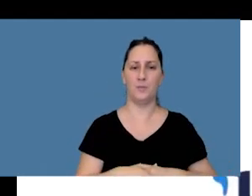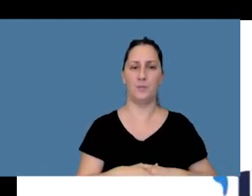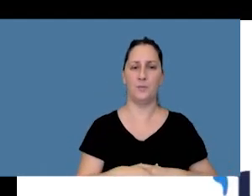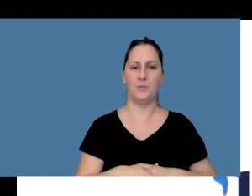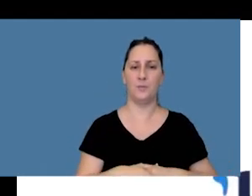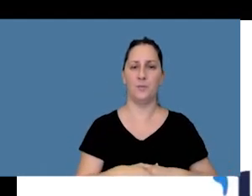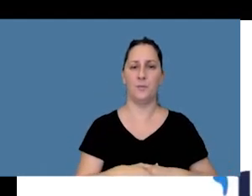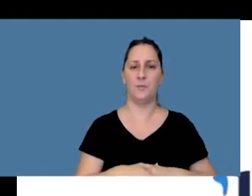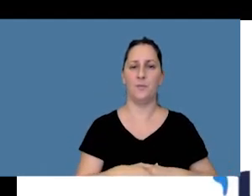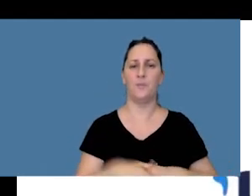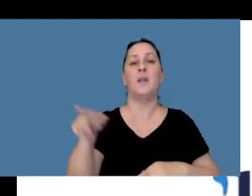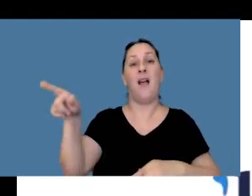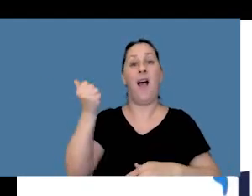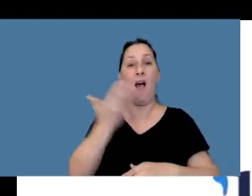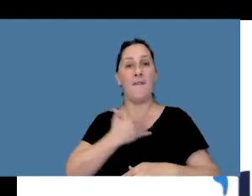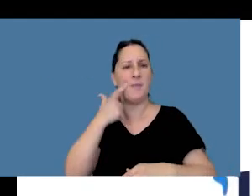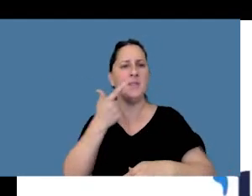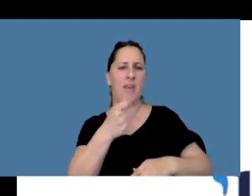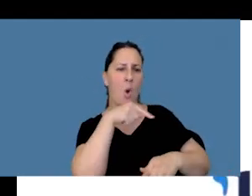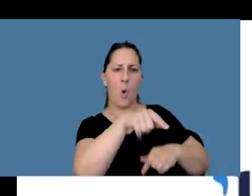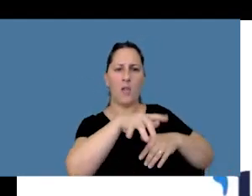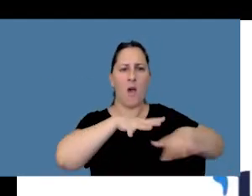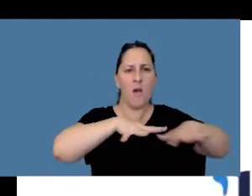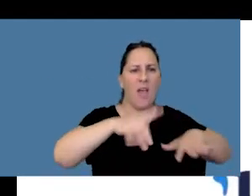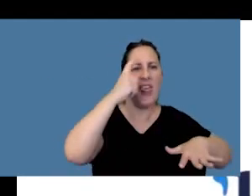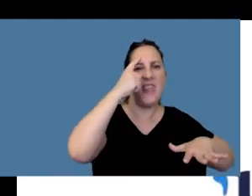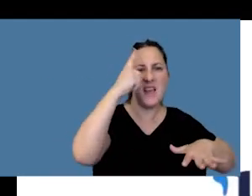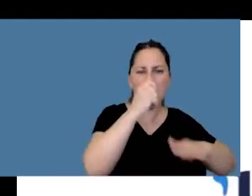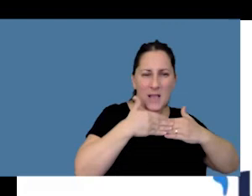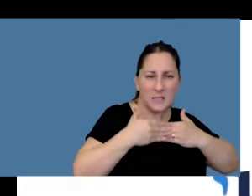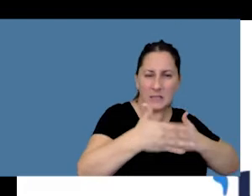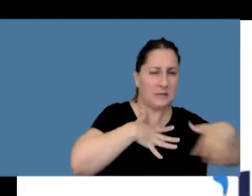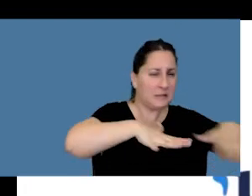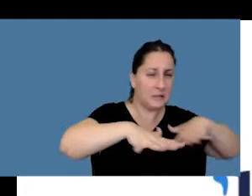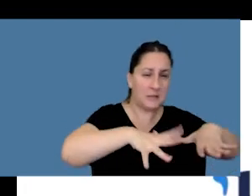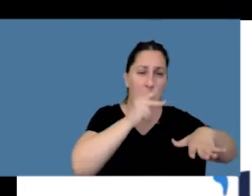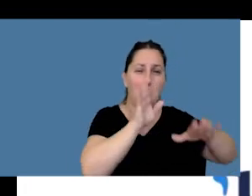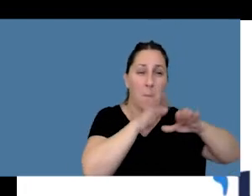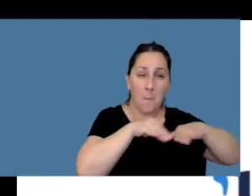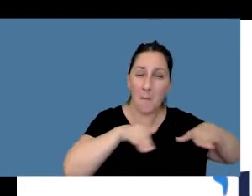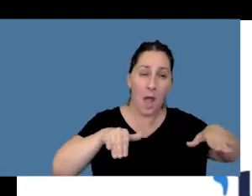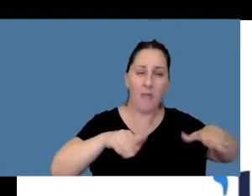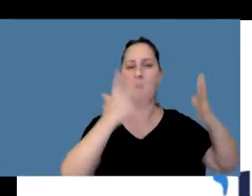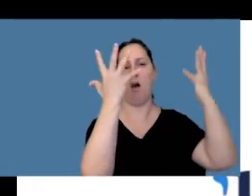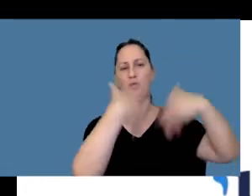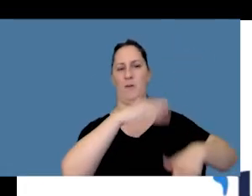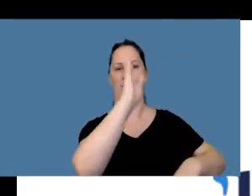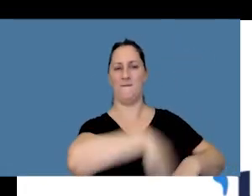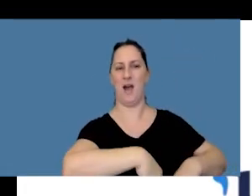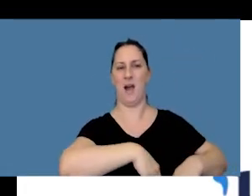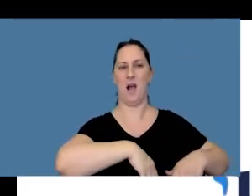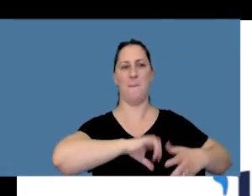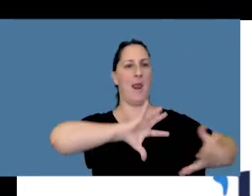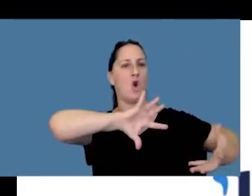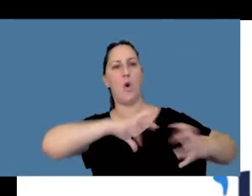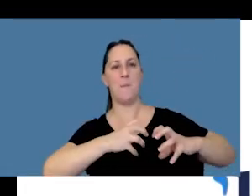al haber detectado que no hubo movimiento durante 10 meses. Es decir, se va a dar de baja para evitar el dispendio